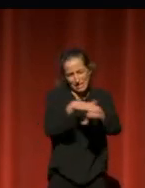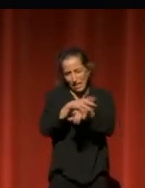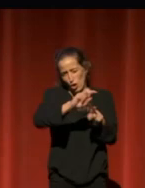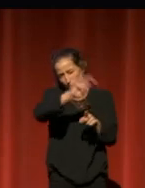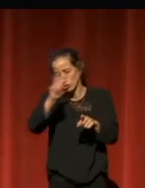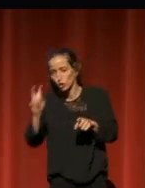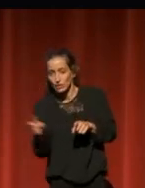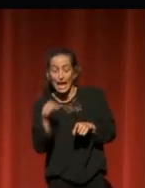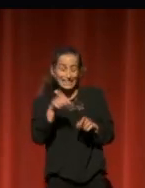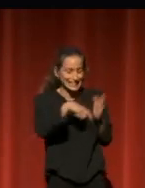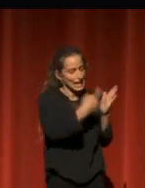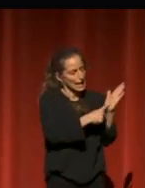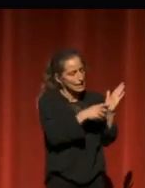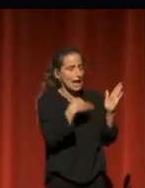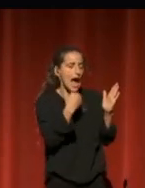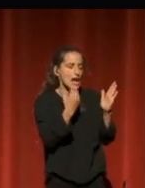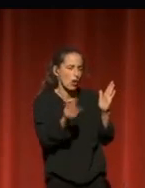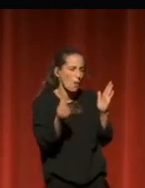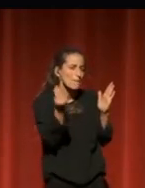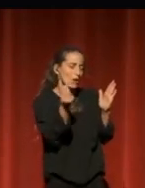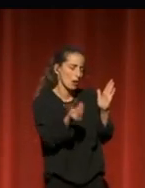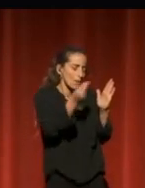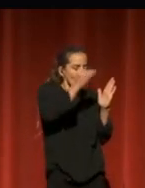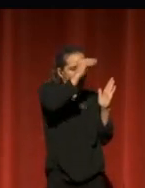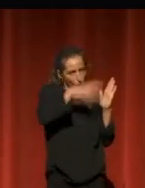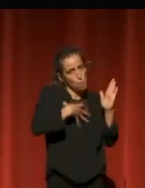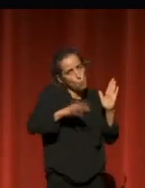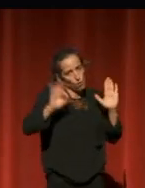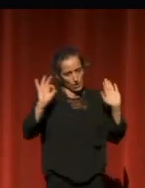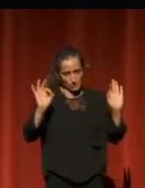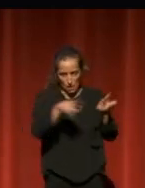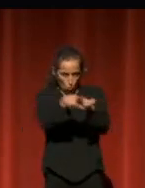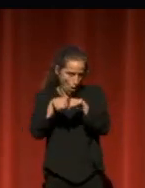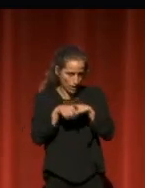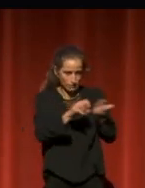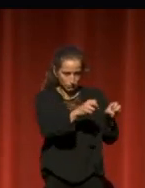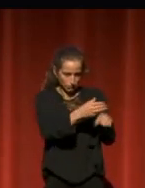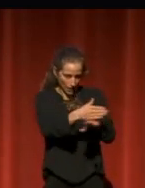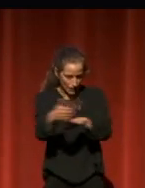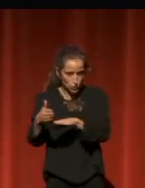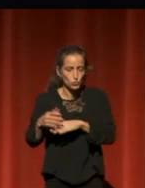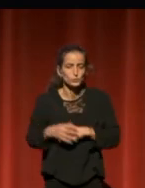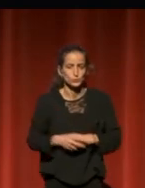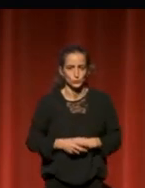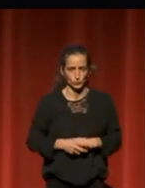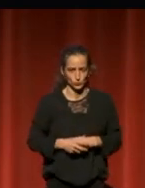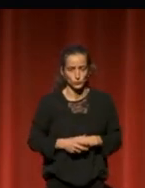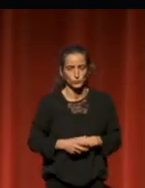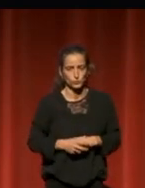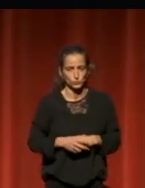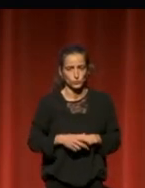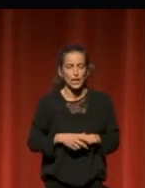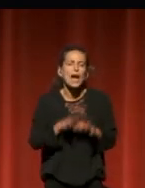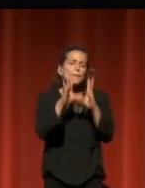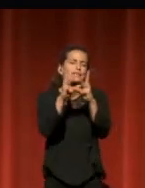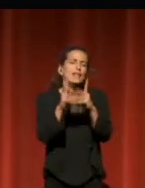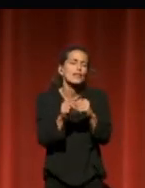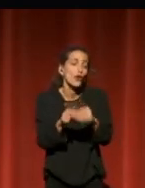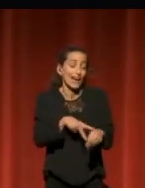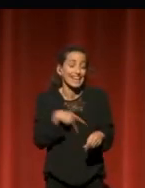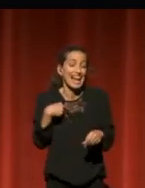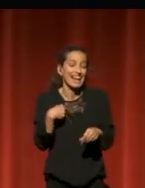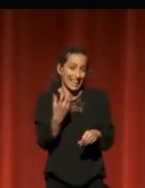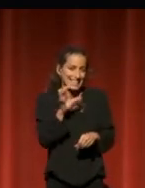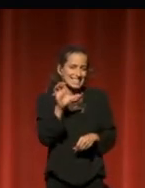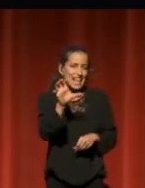superada en algunas cosas. Entonces, mi planteamiento es cómo se plantea la Administración General del Estado elaborar